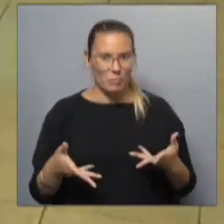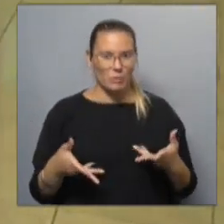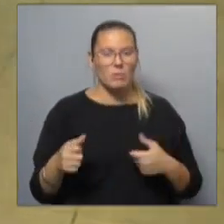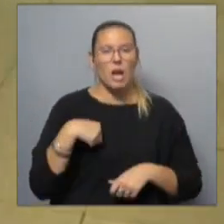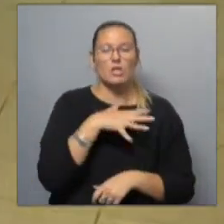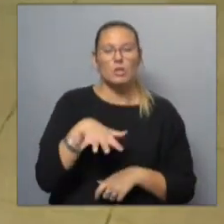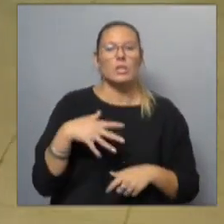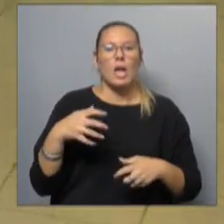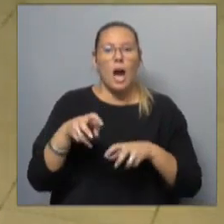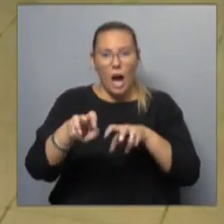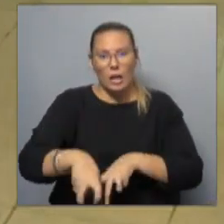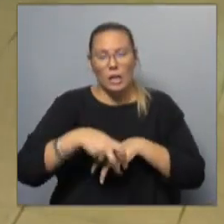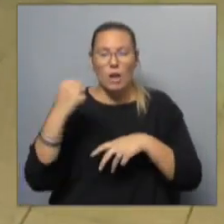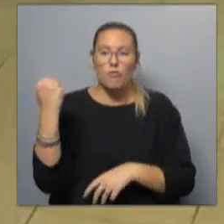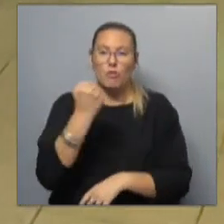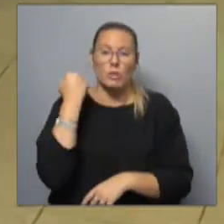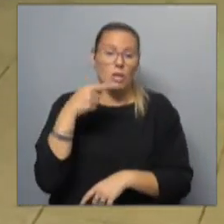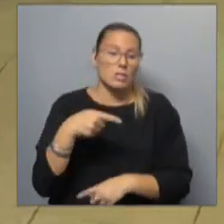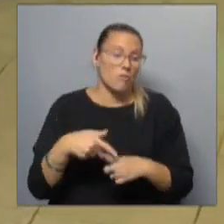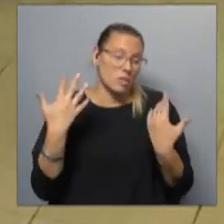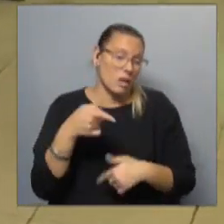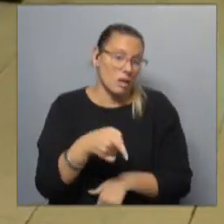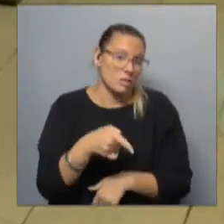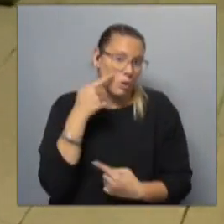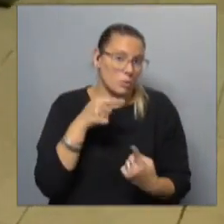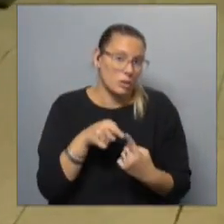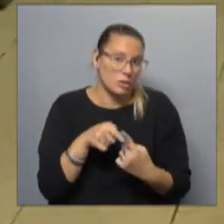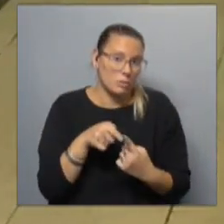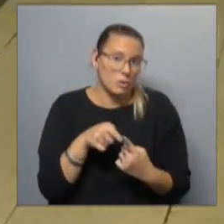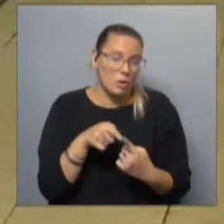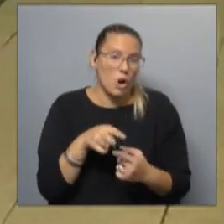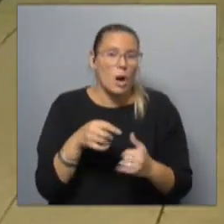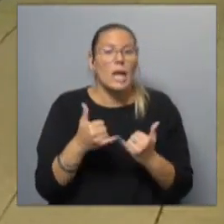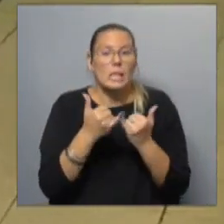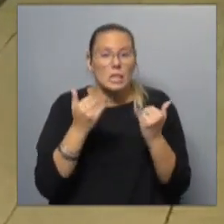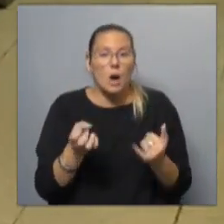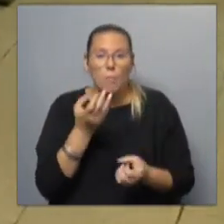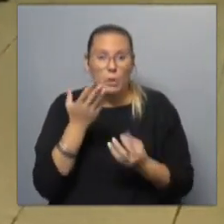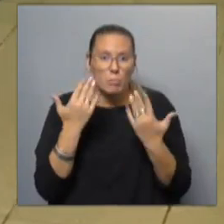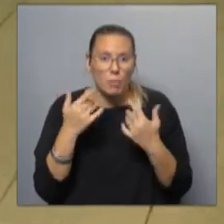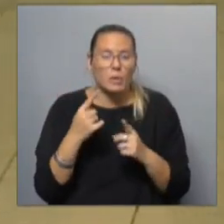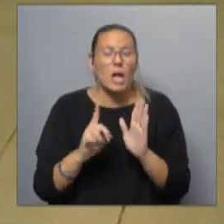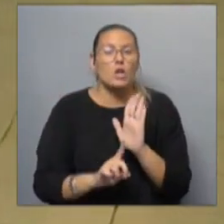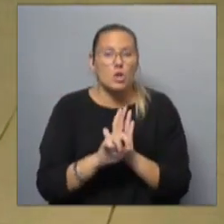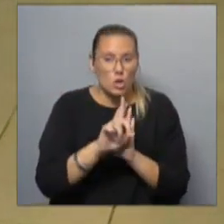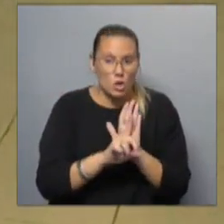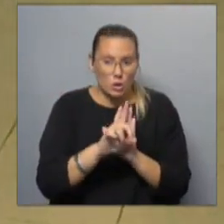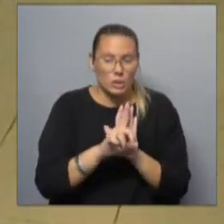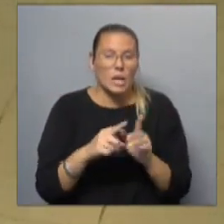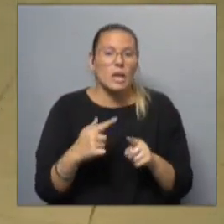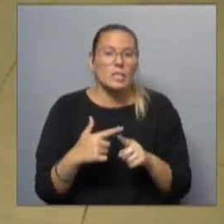agraria era fundamental. Y es eso lo que se festeja, o sea, en el equinoccio exacto de la primavera, para el norte, es que se festeja